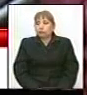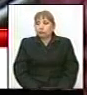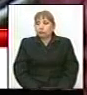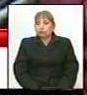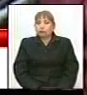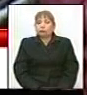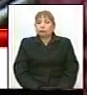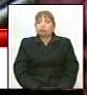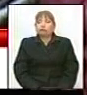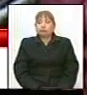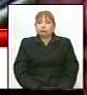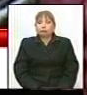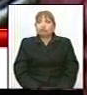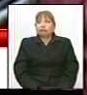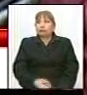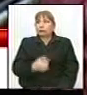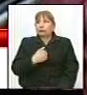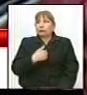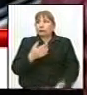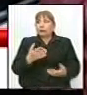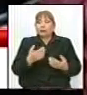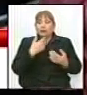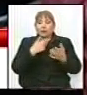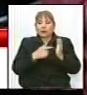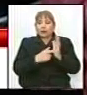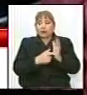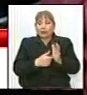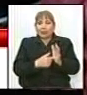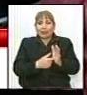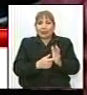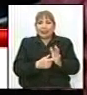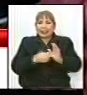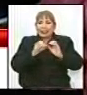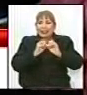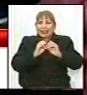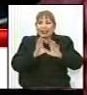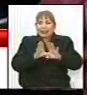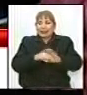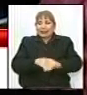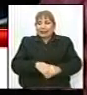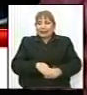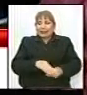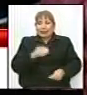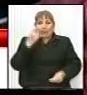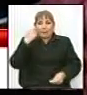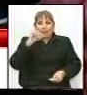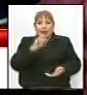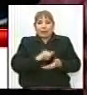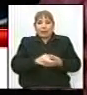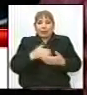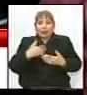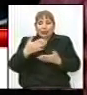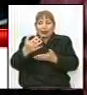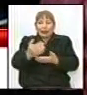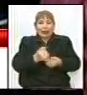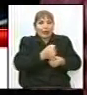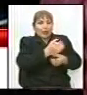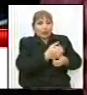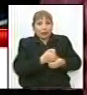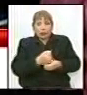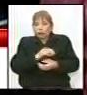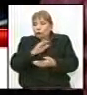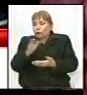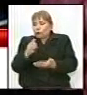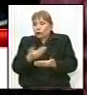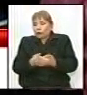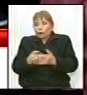Quiero también señalar que di disposiciones claras para poder recolectar todo lo